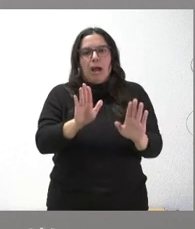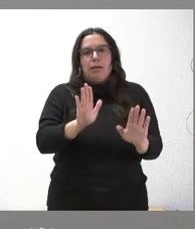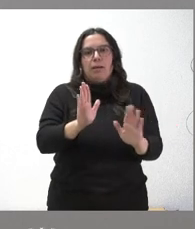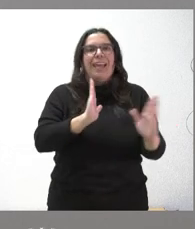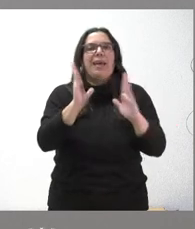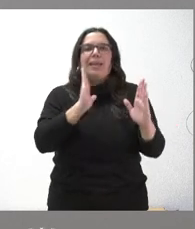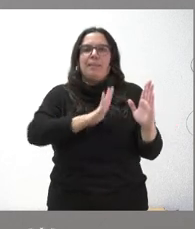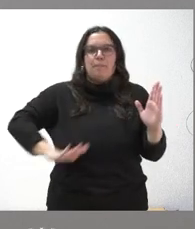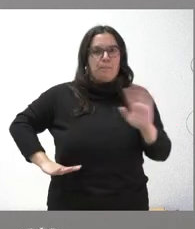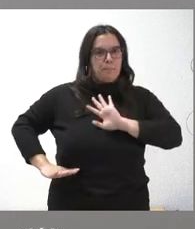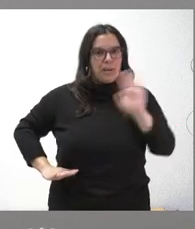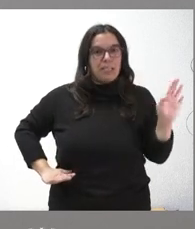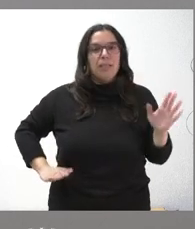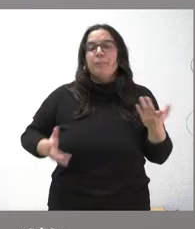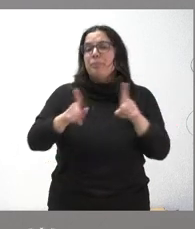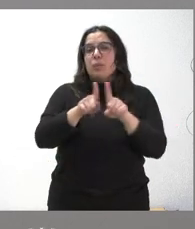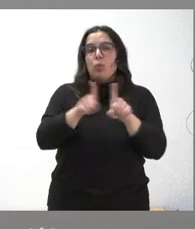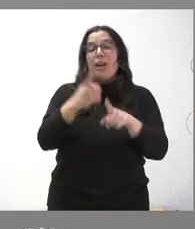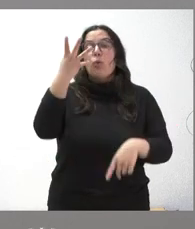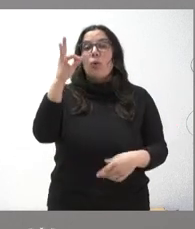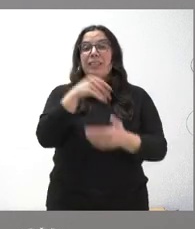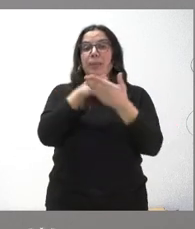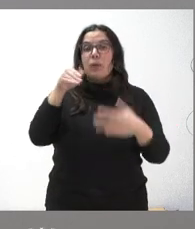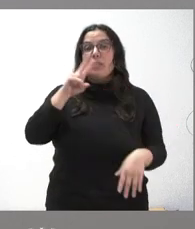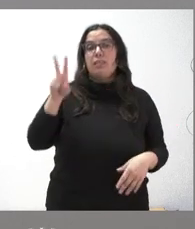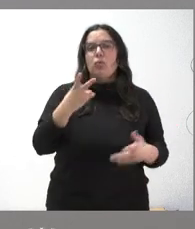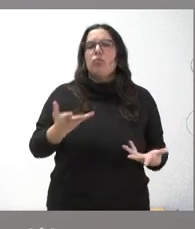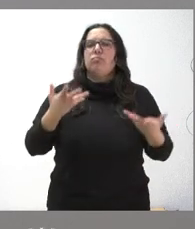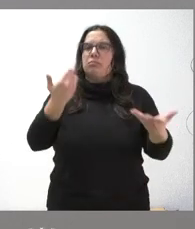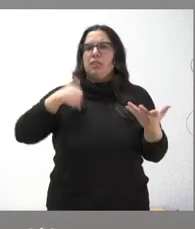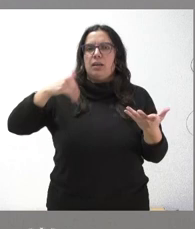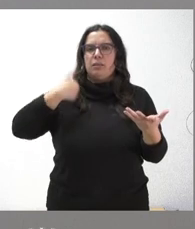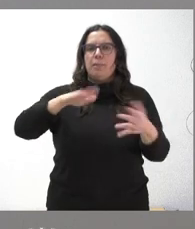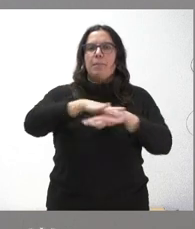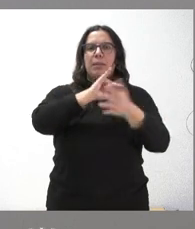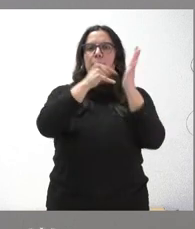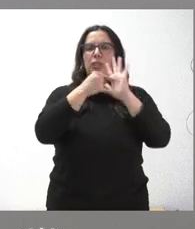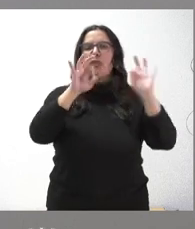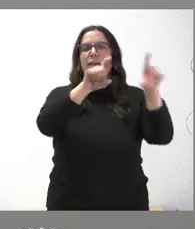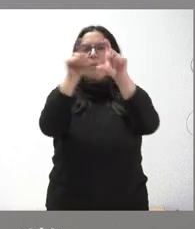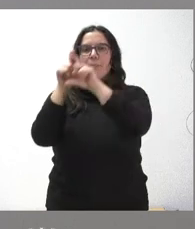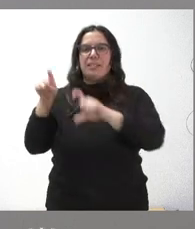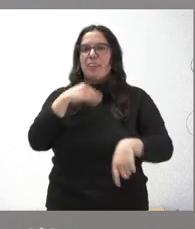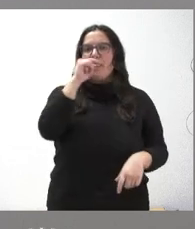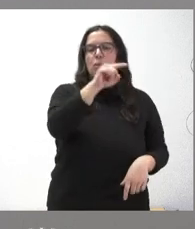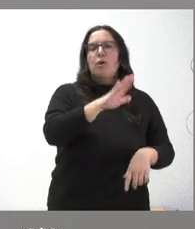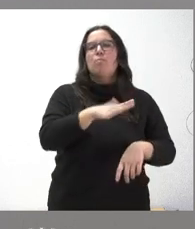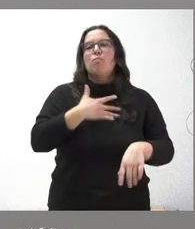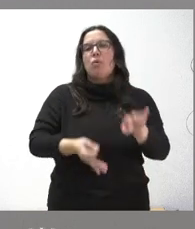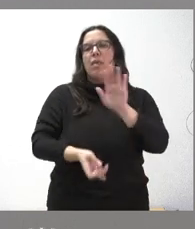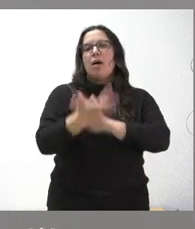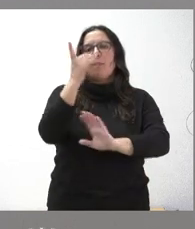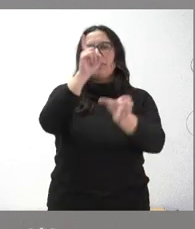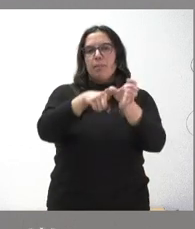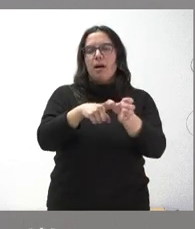tiempo pero en todo caso 40 millones de euros que está disponible de proyectos empresariales en Zamora para poder participar en el